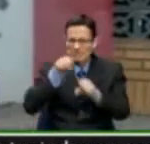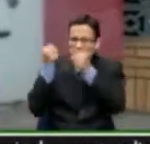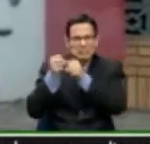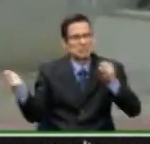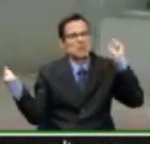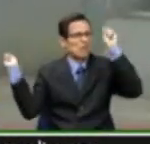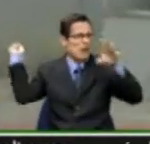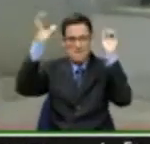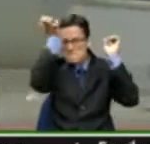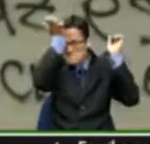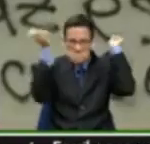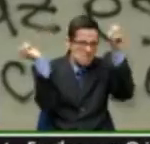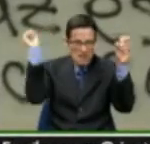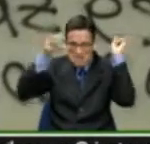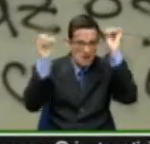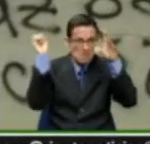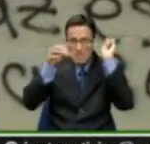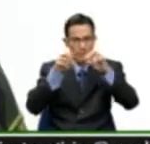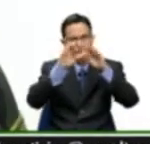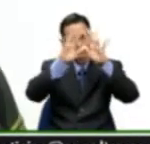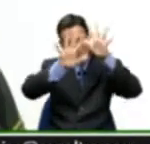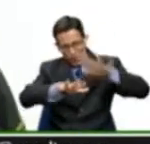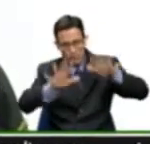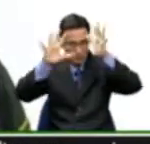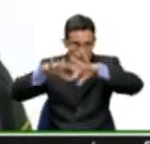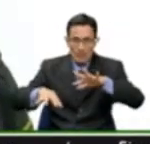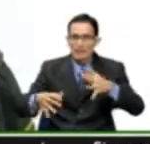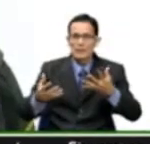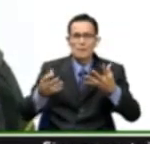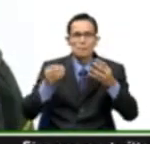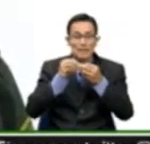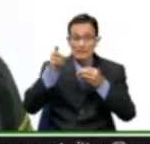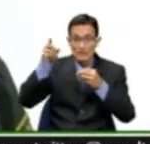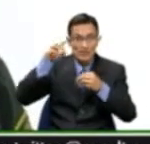un establecimiento financiero y de igual manera en el CAI